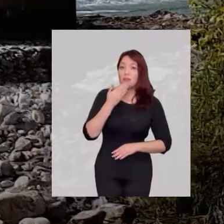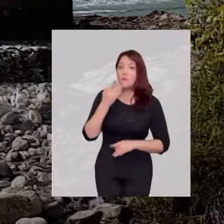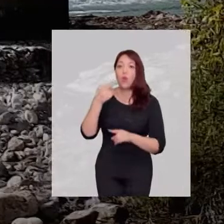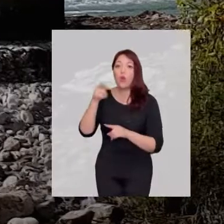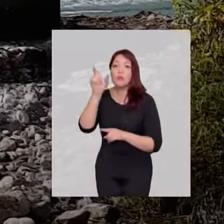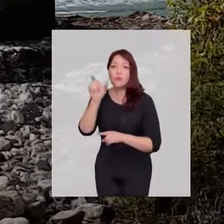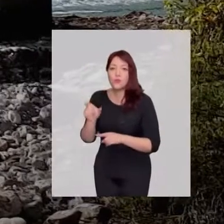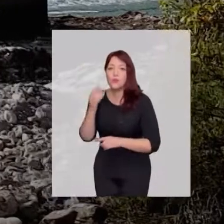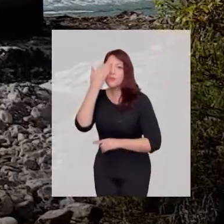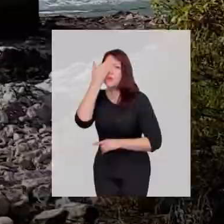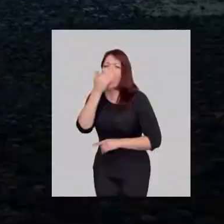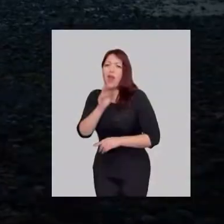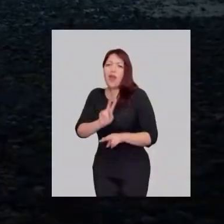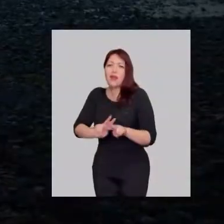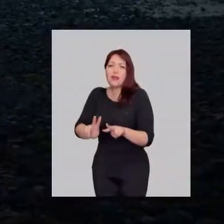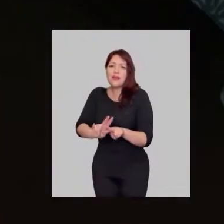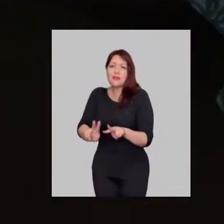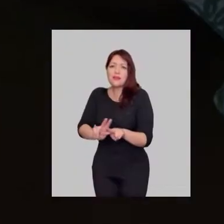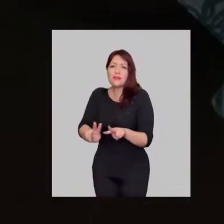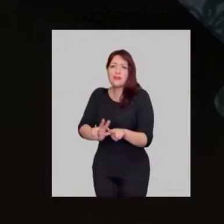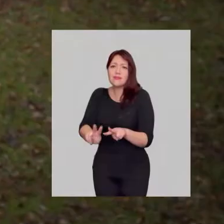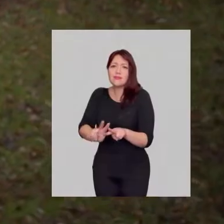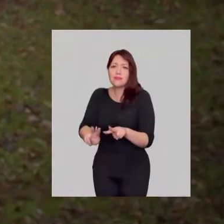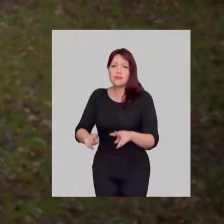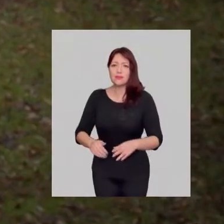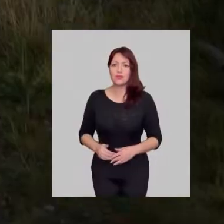se hace mal también para el otro.